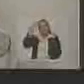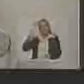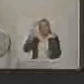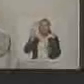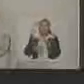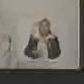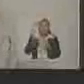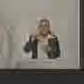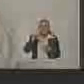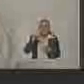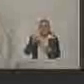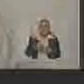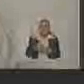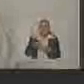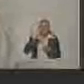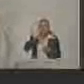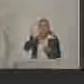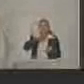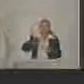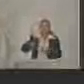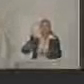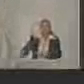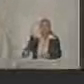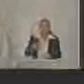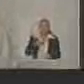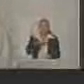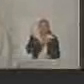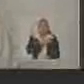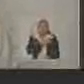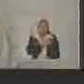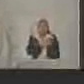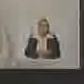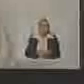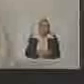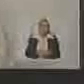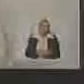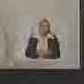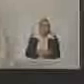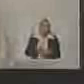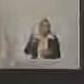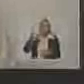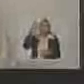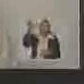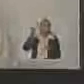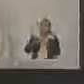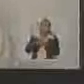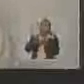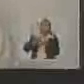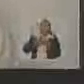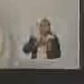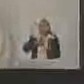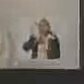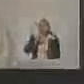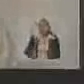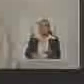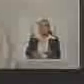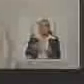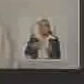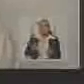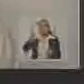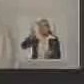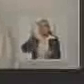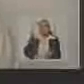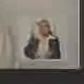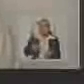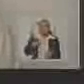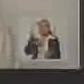agua, tiraderos clandestinos, mieros, indiferencia de los servidores públicos. Pero hoy